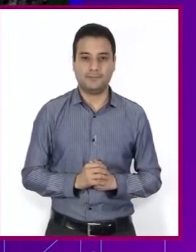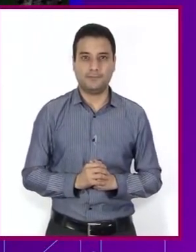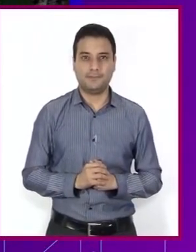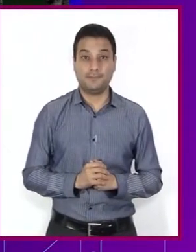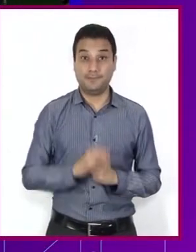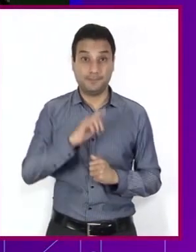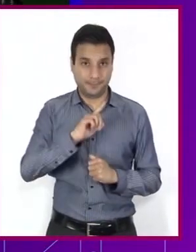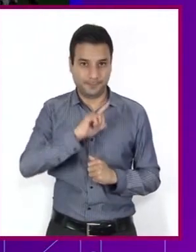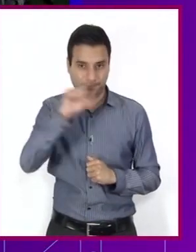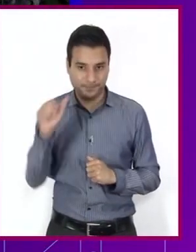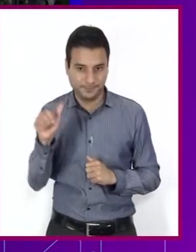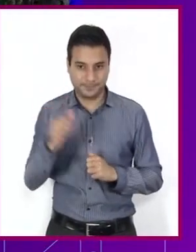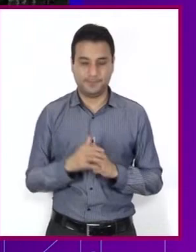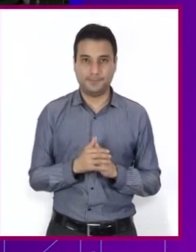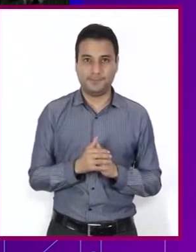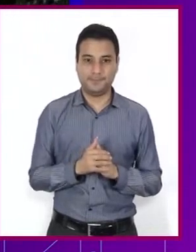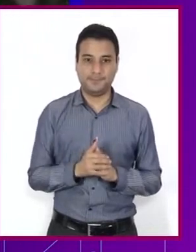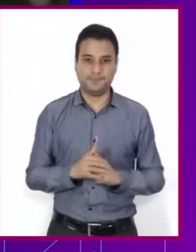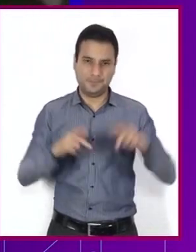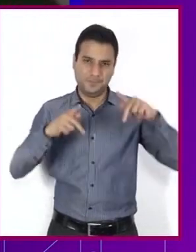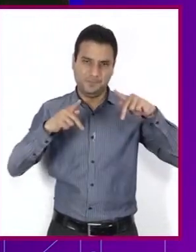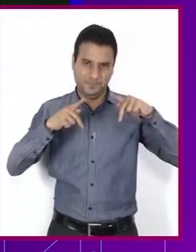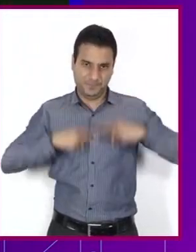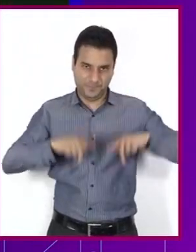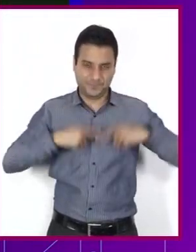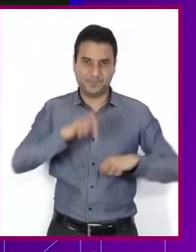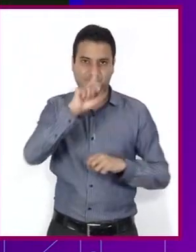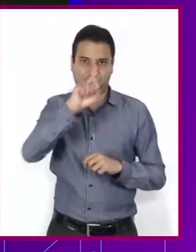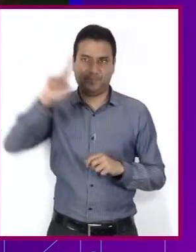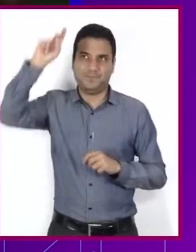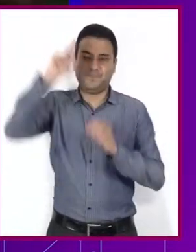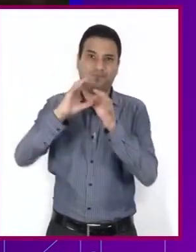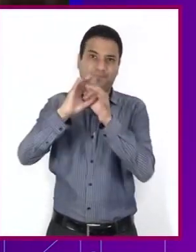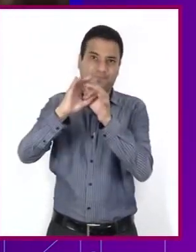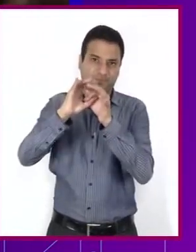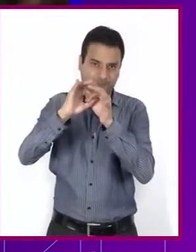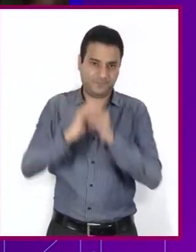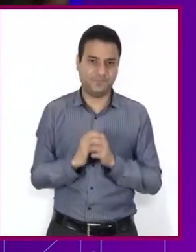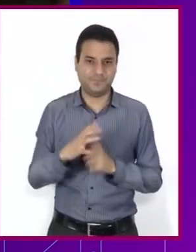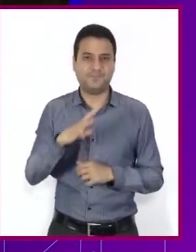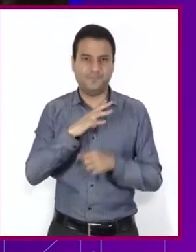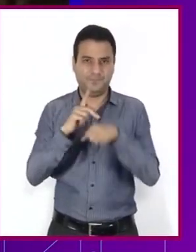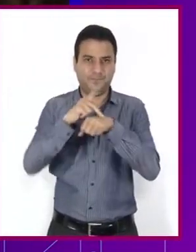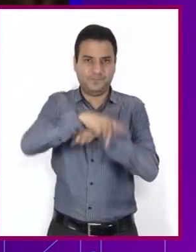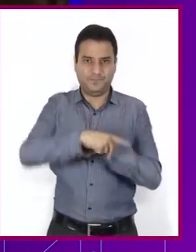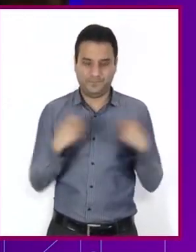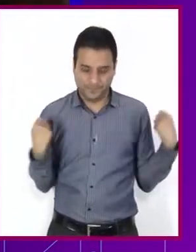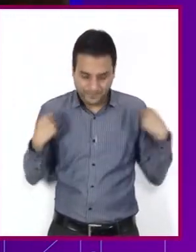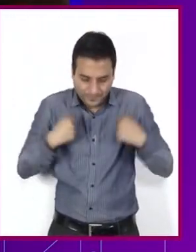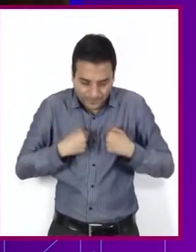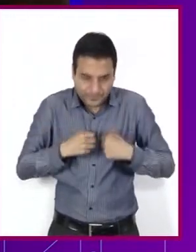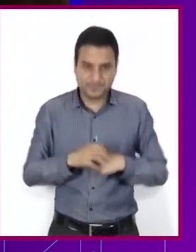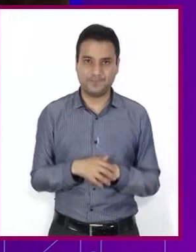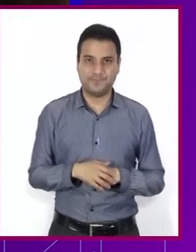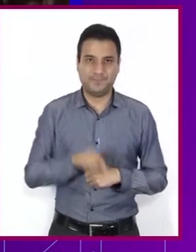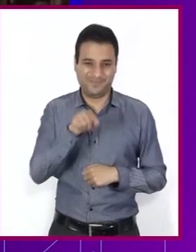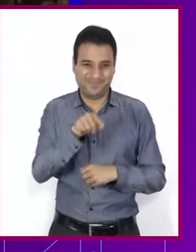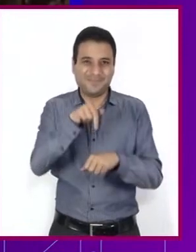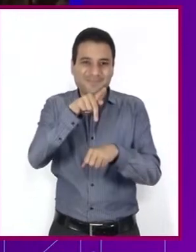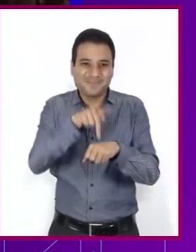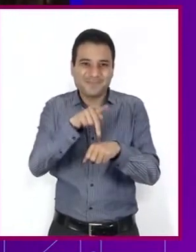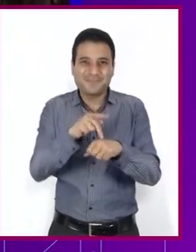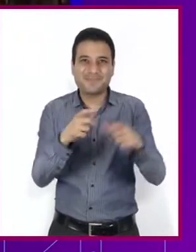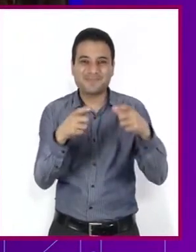Luego, sacerdotes que se vestían con sus pieles se sentaban alrededor del Temalacatl, la gran piedra